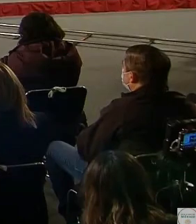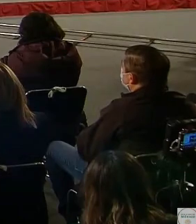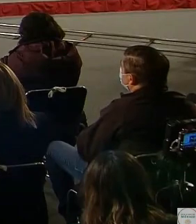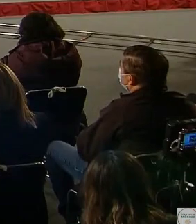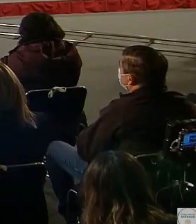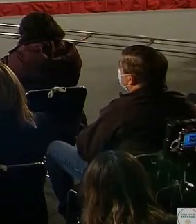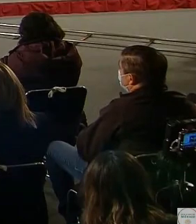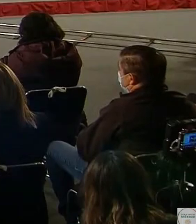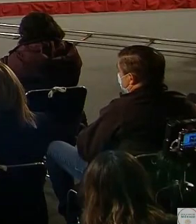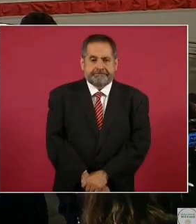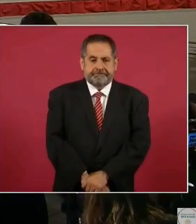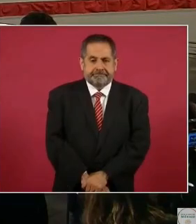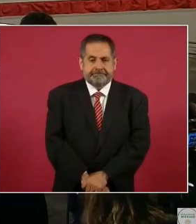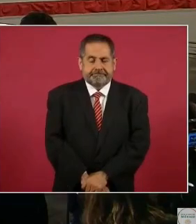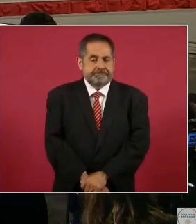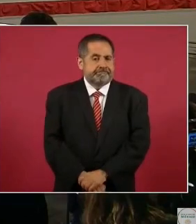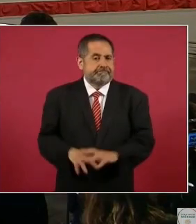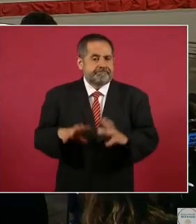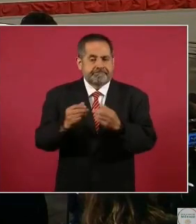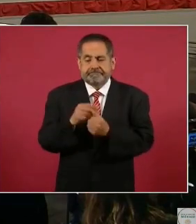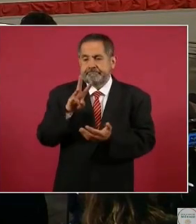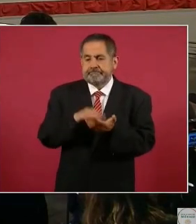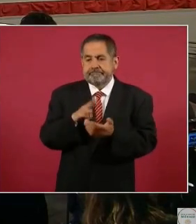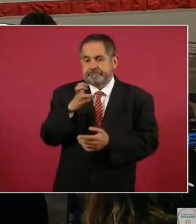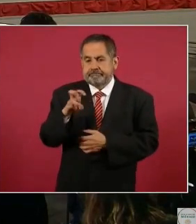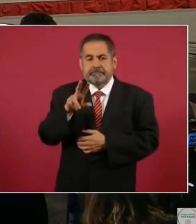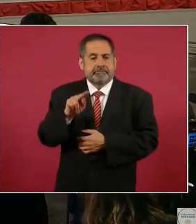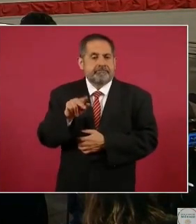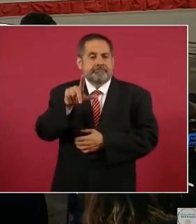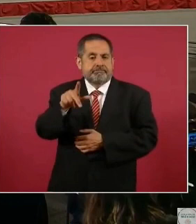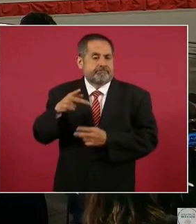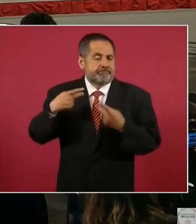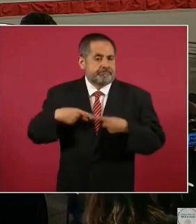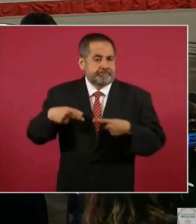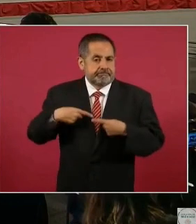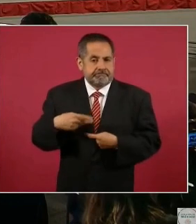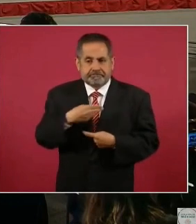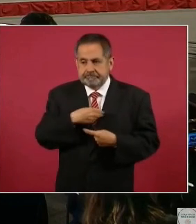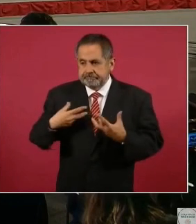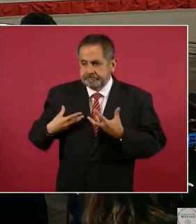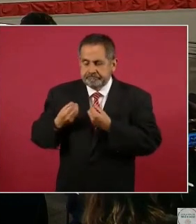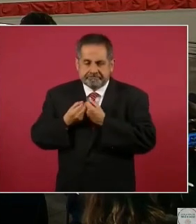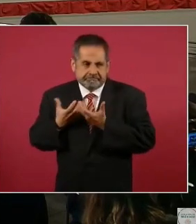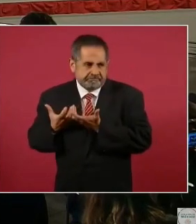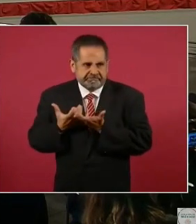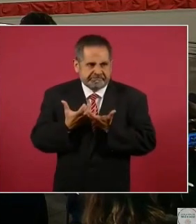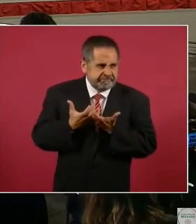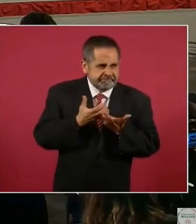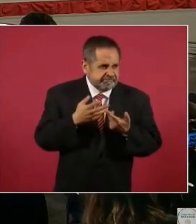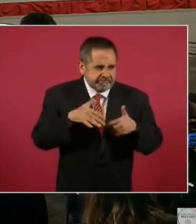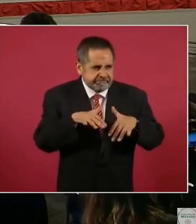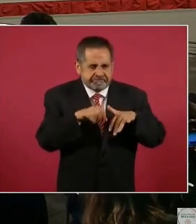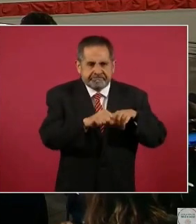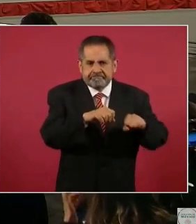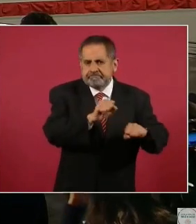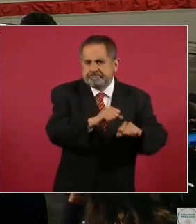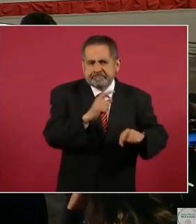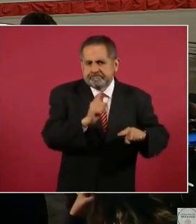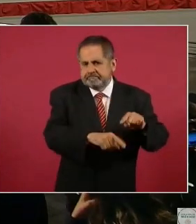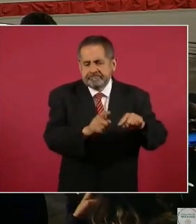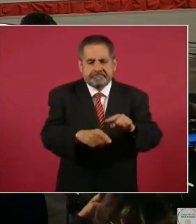estamos empleando tres mil 387 elementos para realizar esta actividad adelante por favor